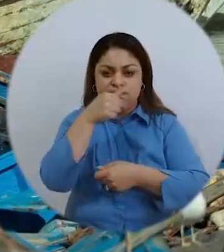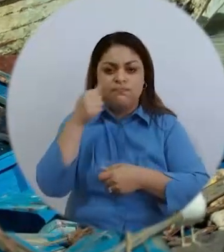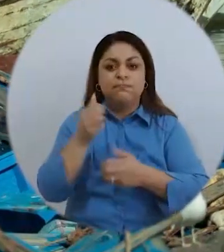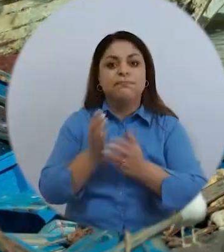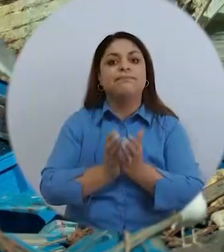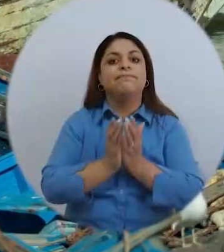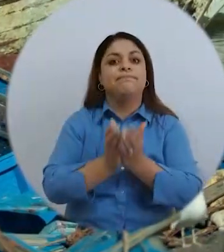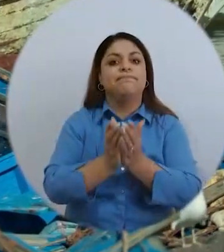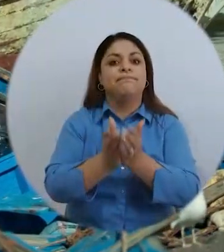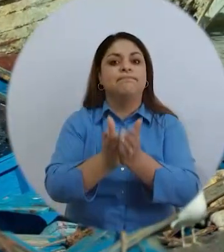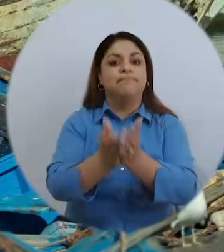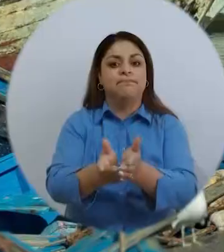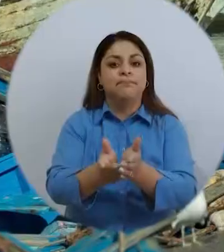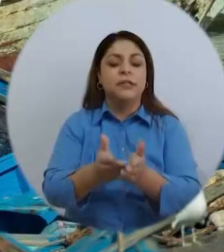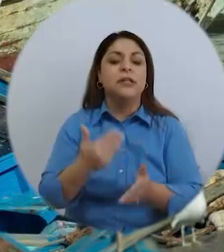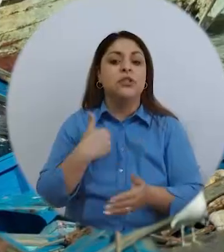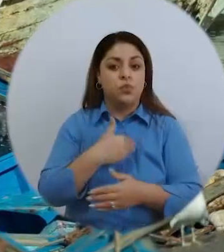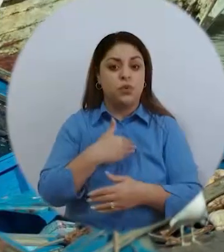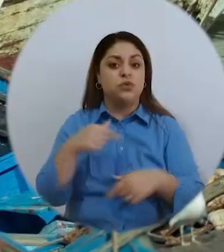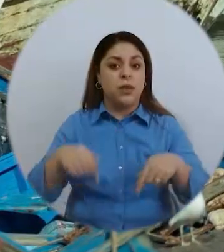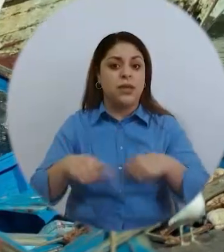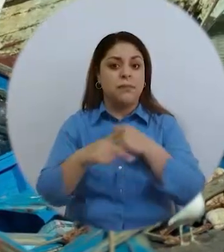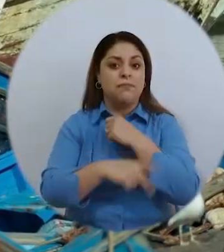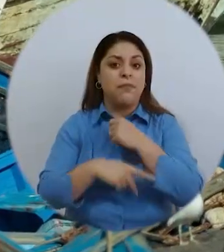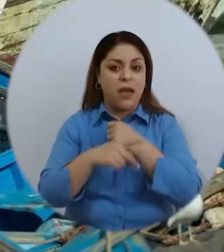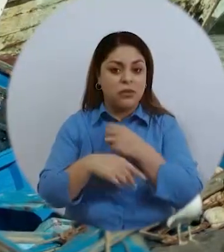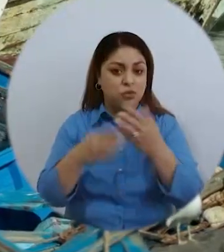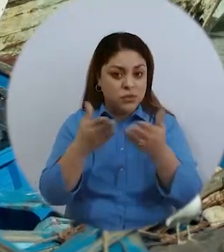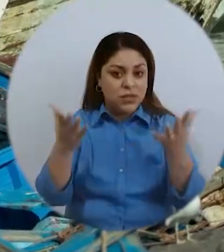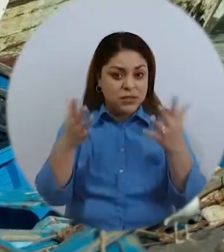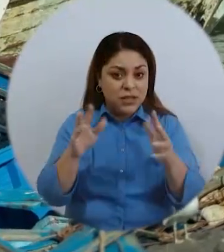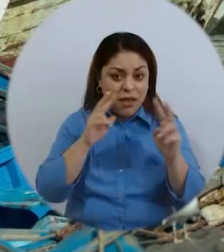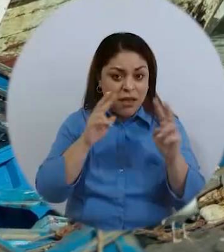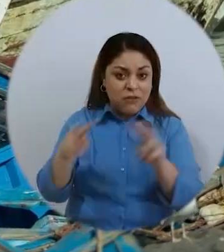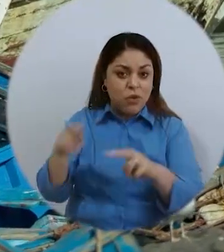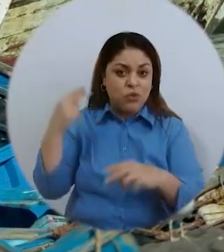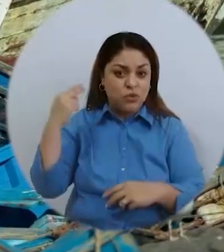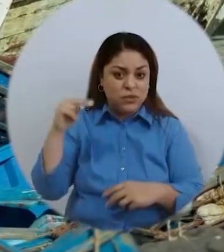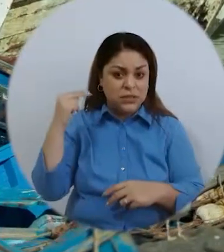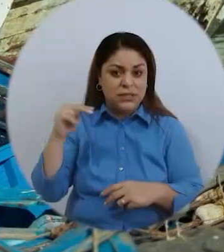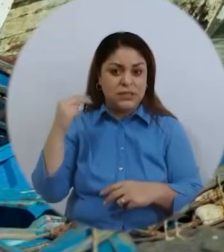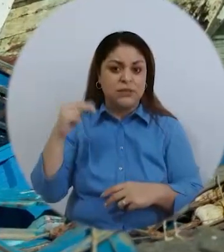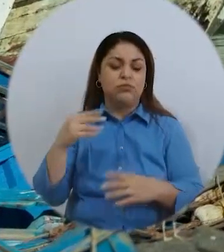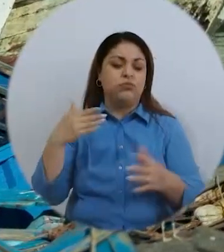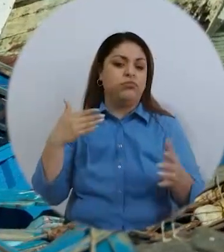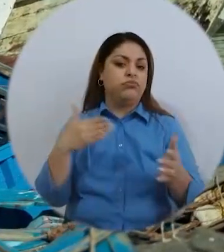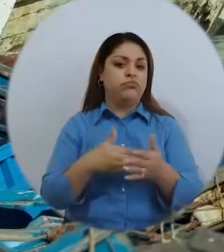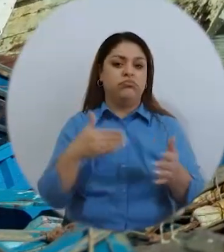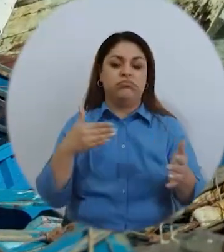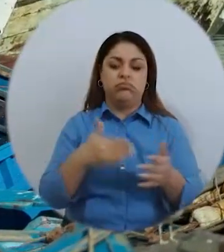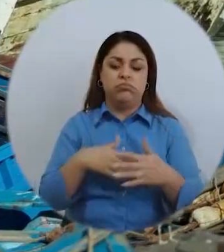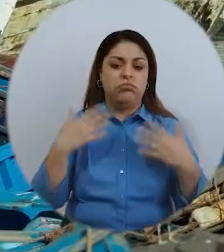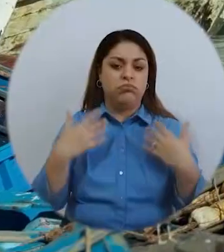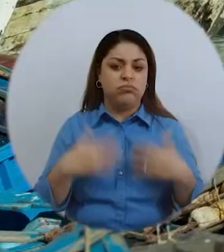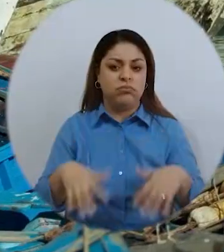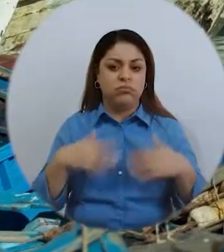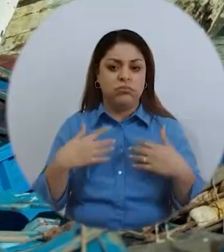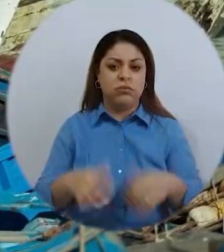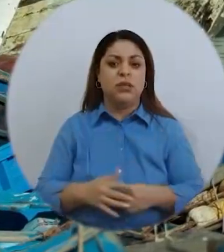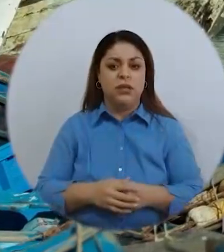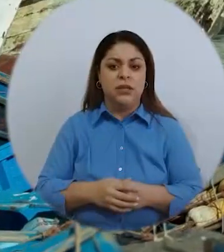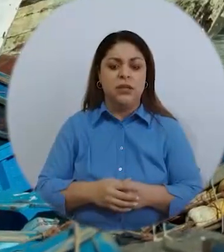transporte marítimo, ¿verdad? Y nuestro país, creo que todos y todas hemos visto en las noticias los efectos que eso